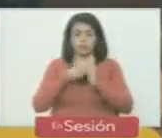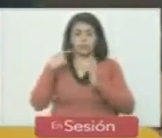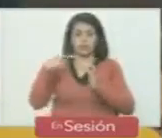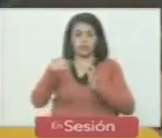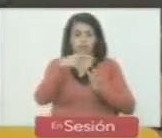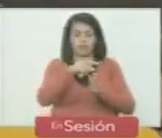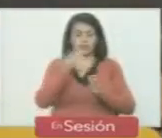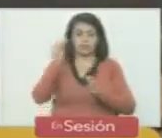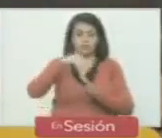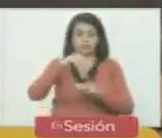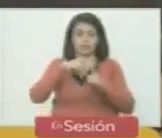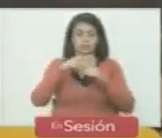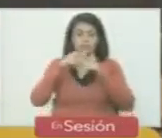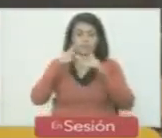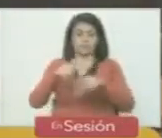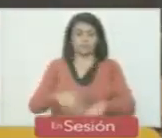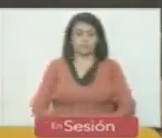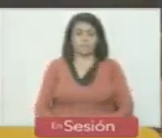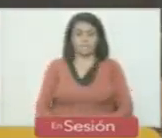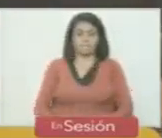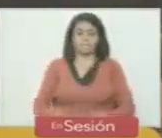hay